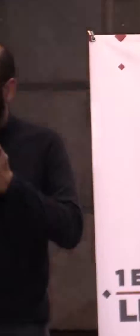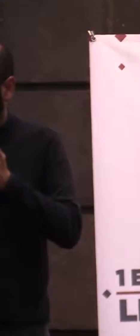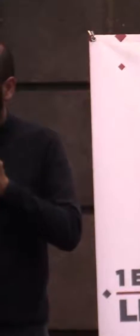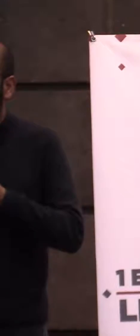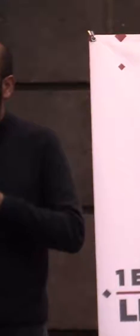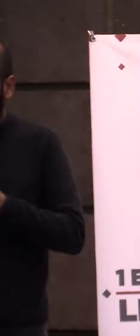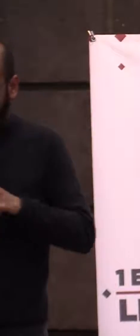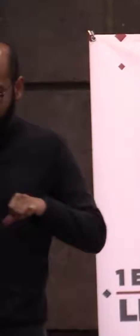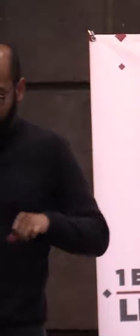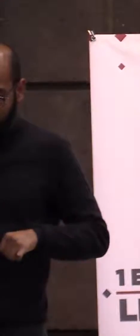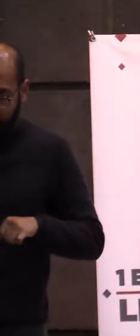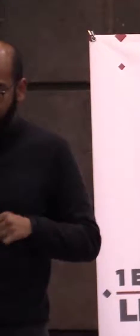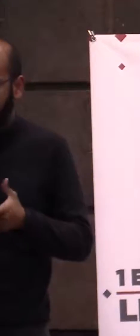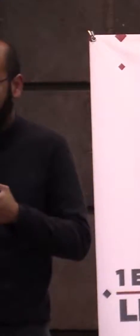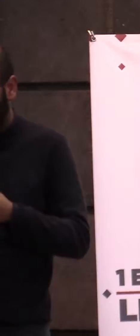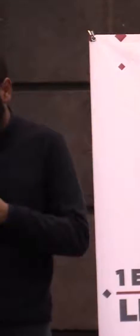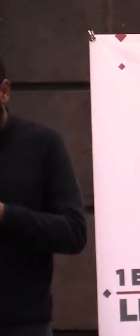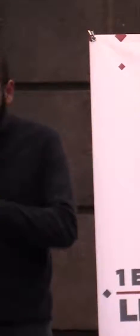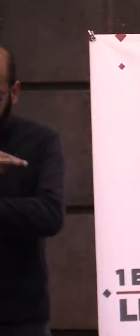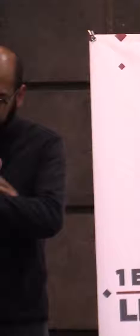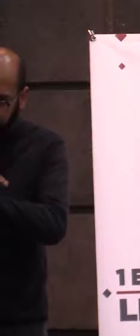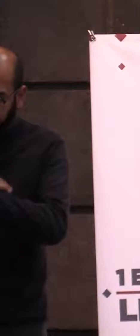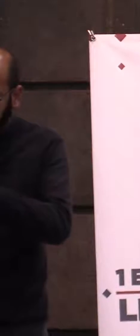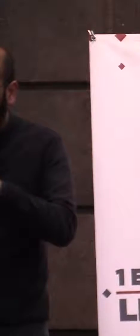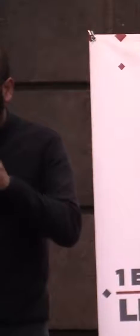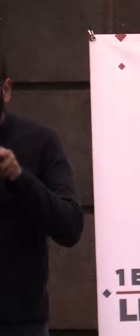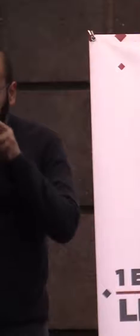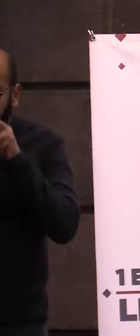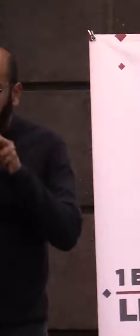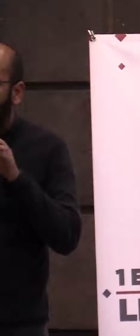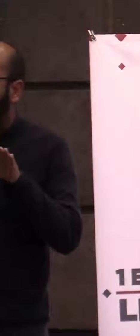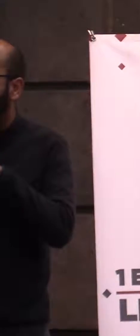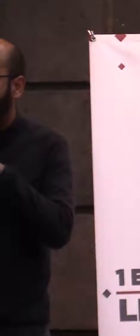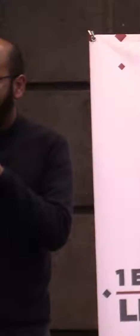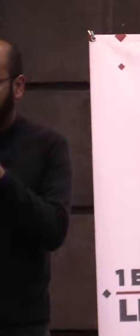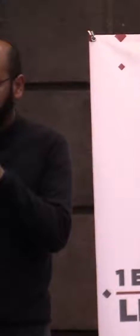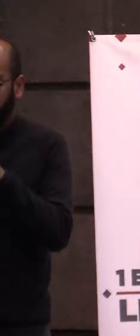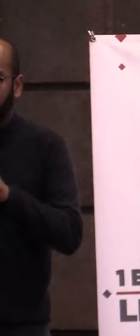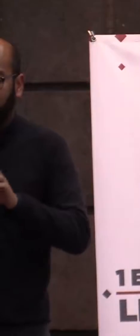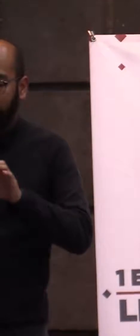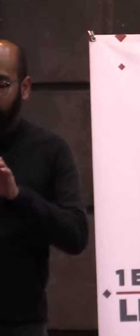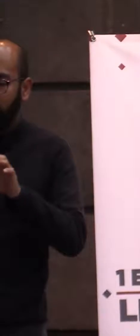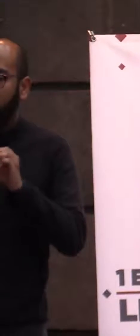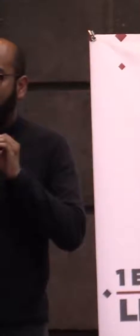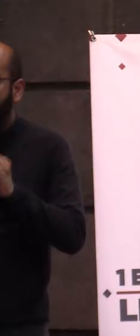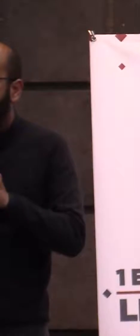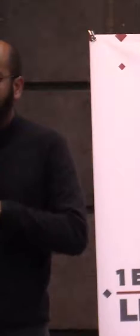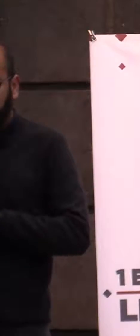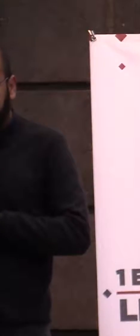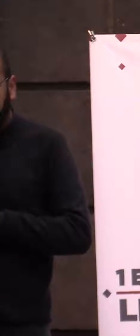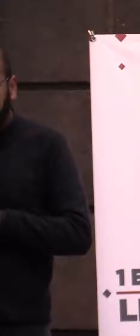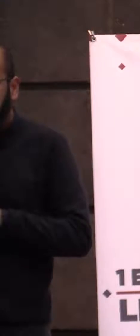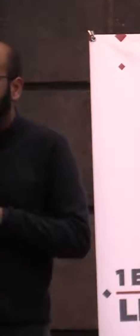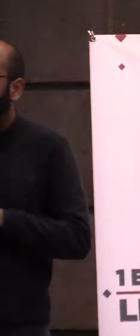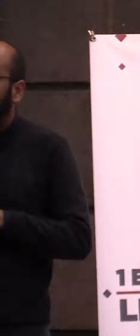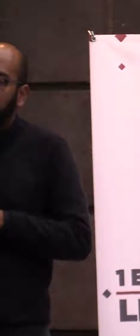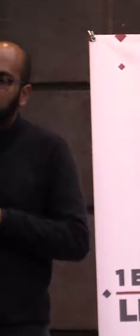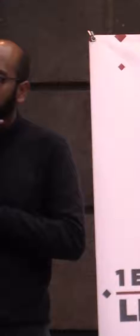para combatir eficazmente el guachicoleo y la colusión entre funcionarios públicos y los